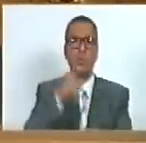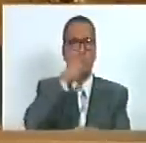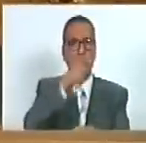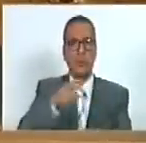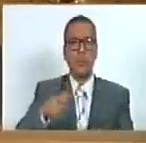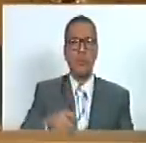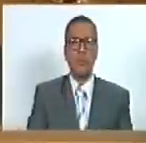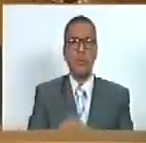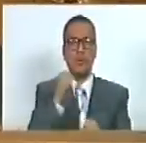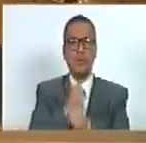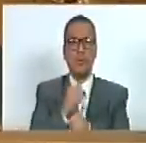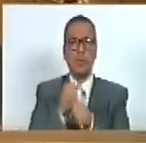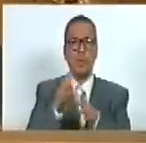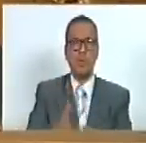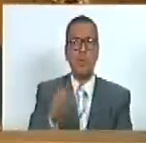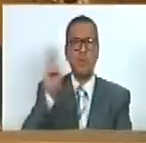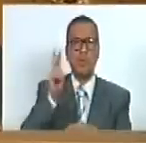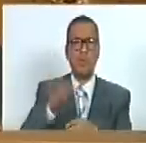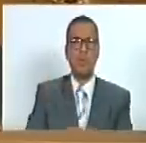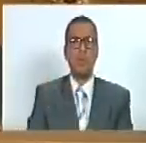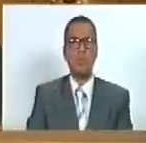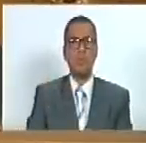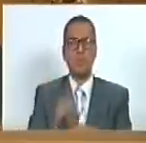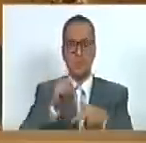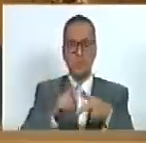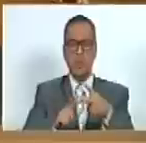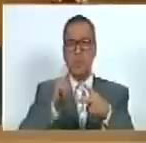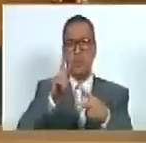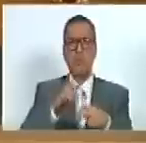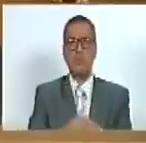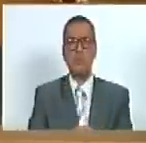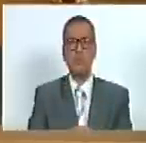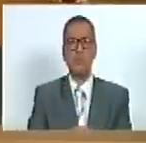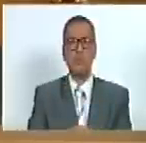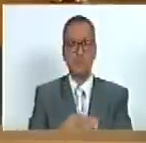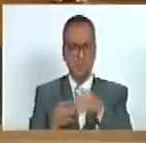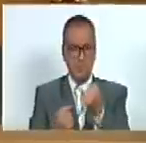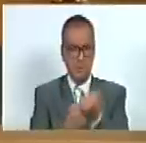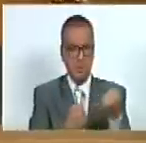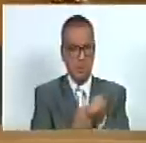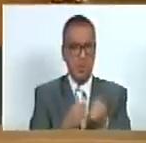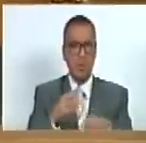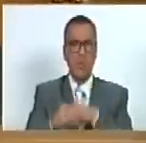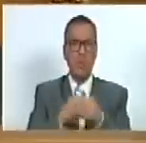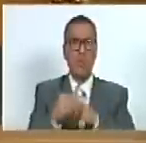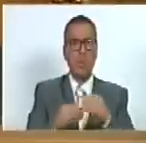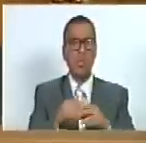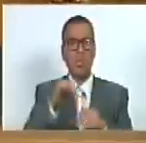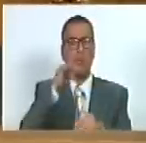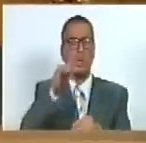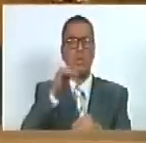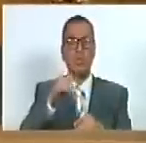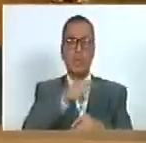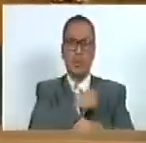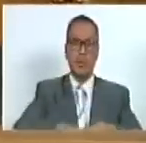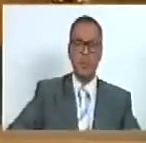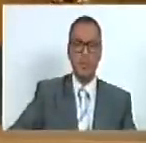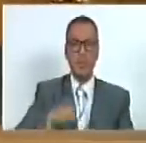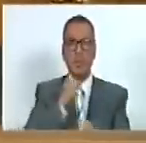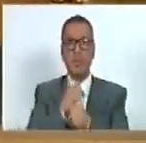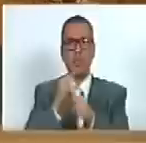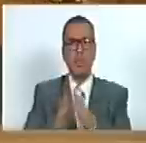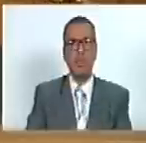pueblo trabajador venezolano. Segundo, respaldar las medidas anunciadas por el presidente obrero